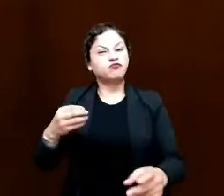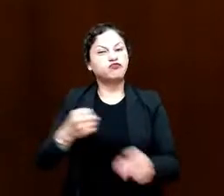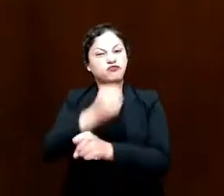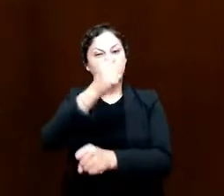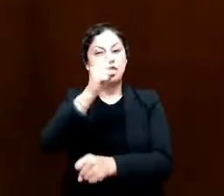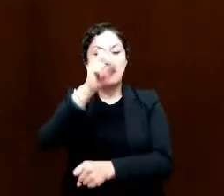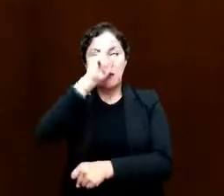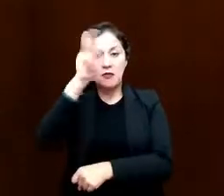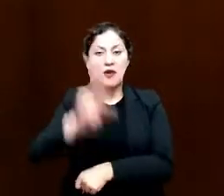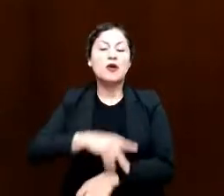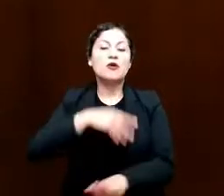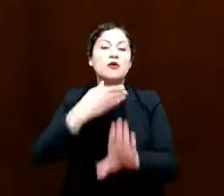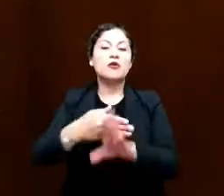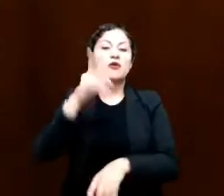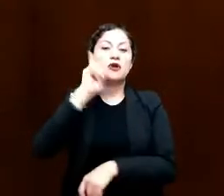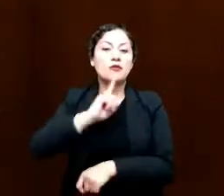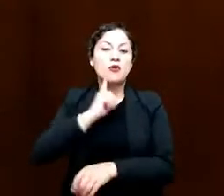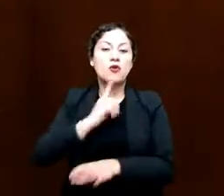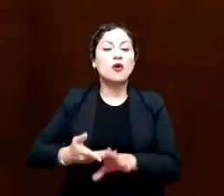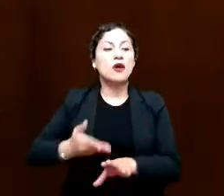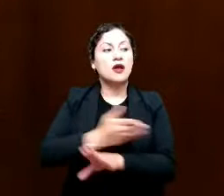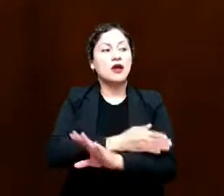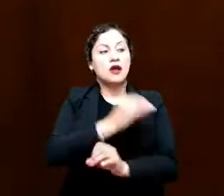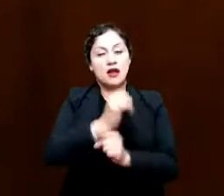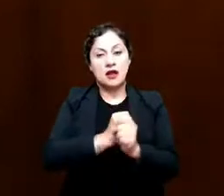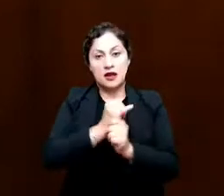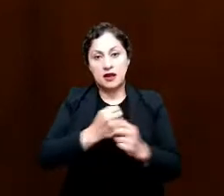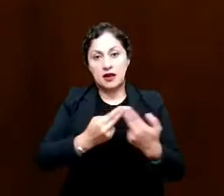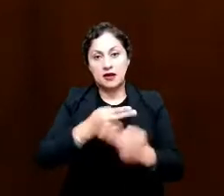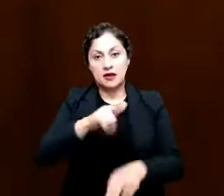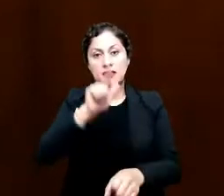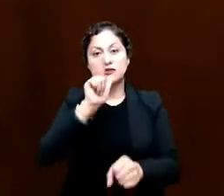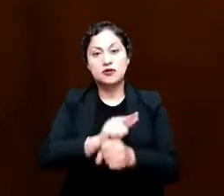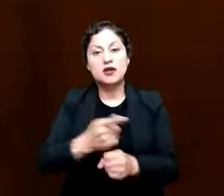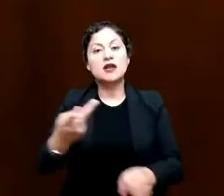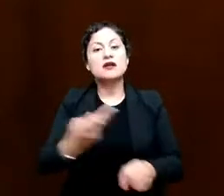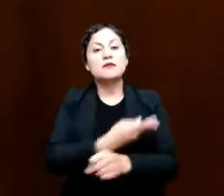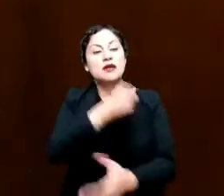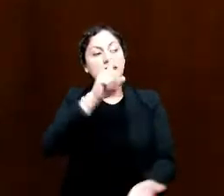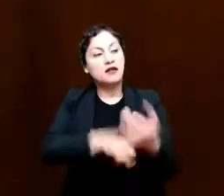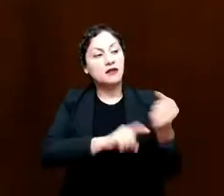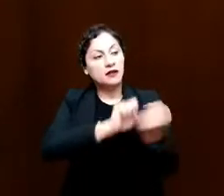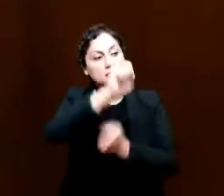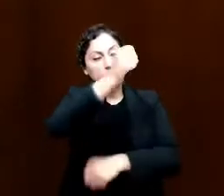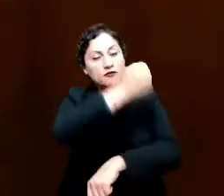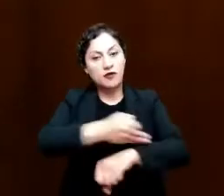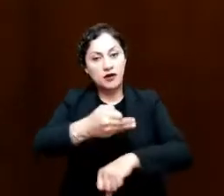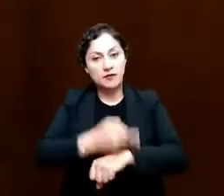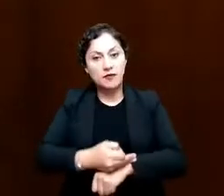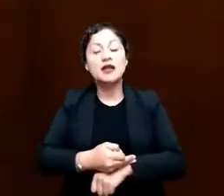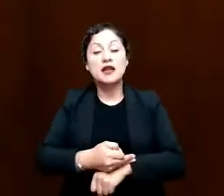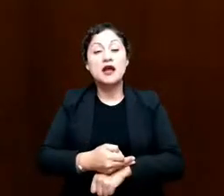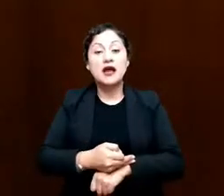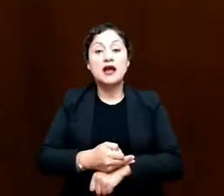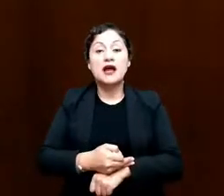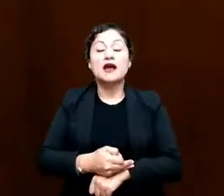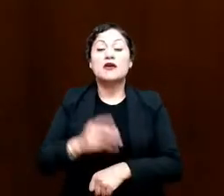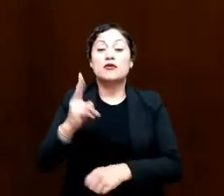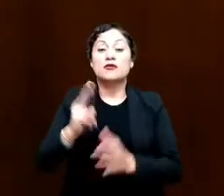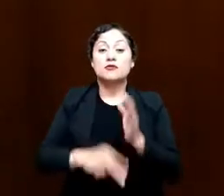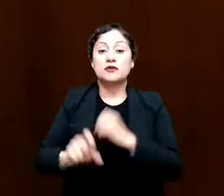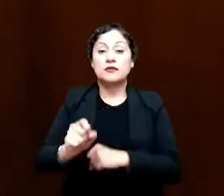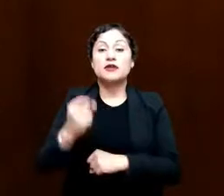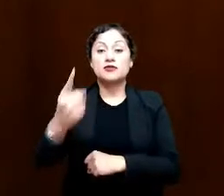de la encuesta Nacional sobre la dinámica de las relaciones en los hogares en el 2021 el 36.6%